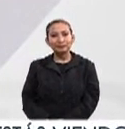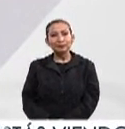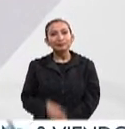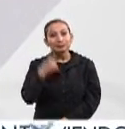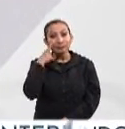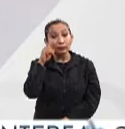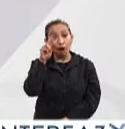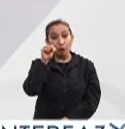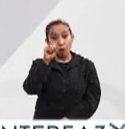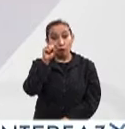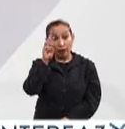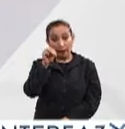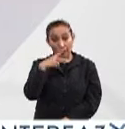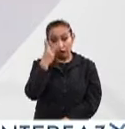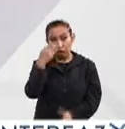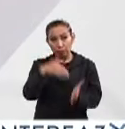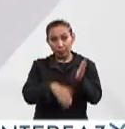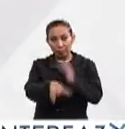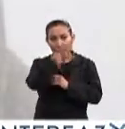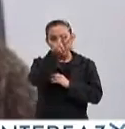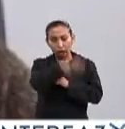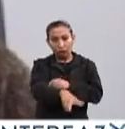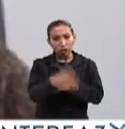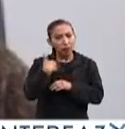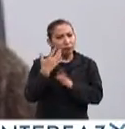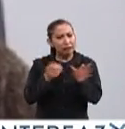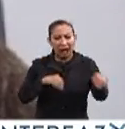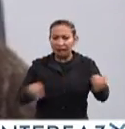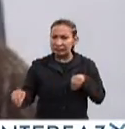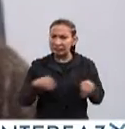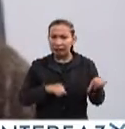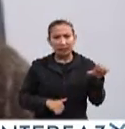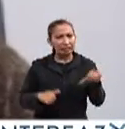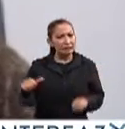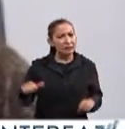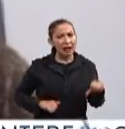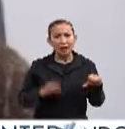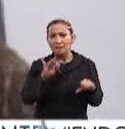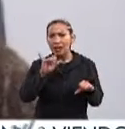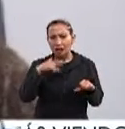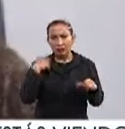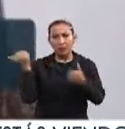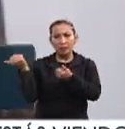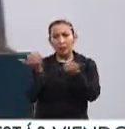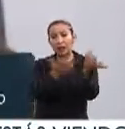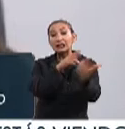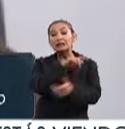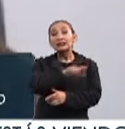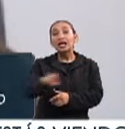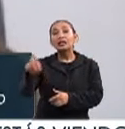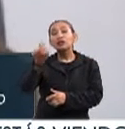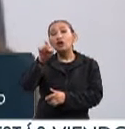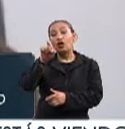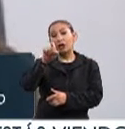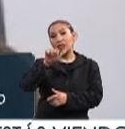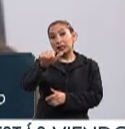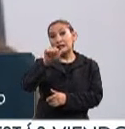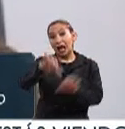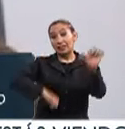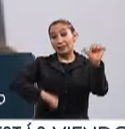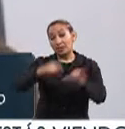Bueno, pues la UNAM en este 2018 va a estar muy activa en la FIL. Llevamos 116